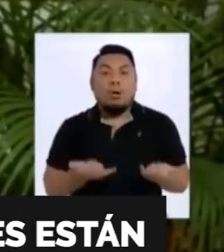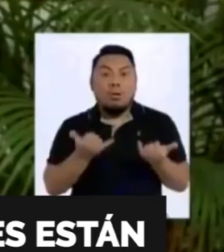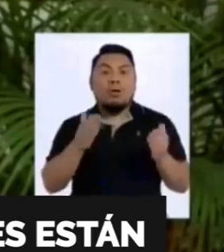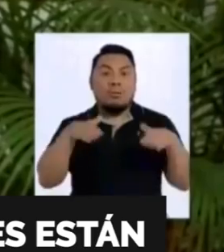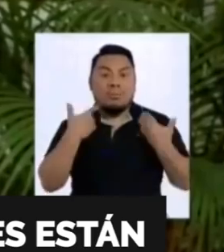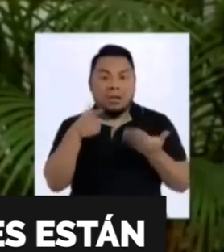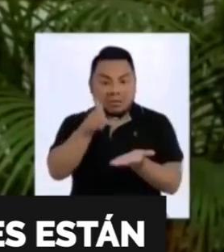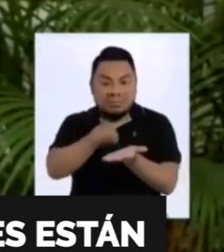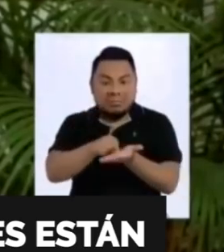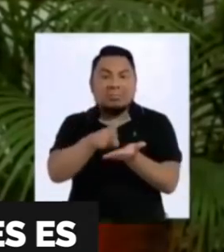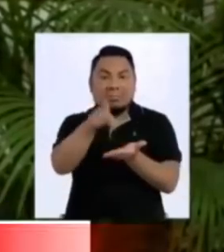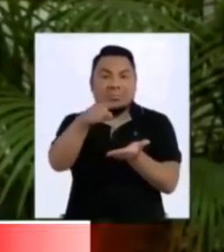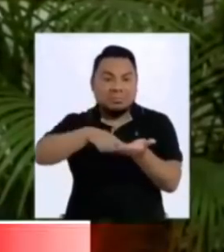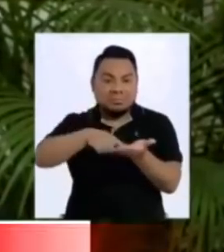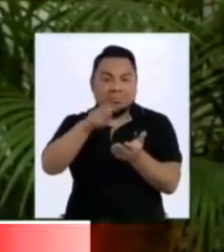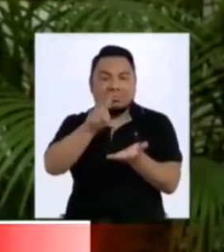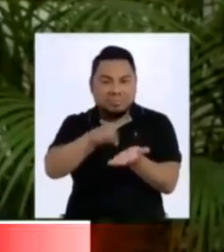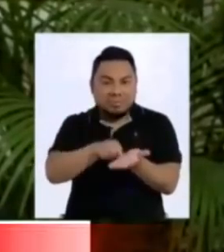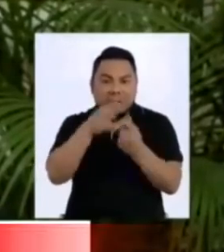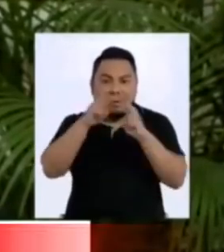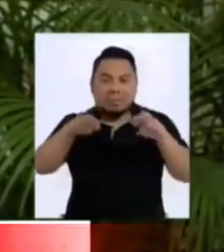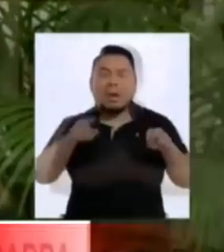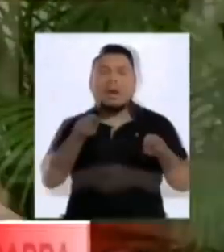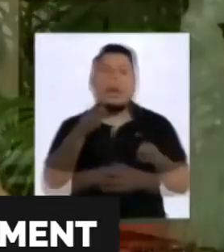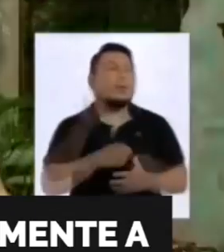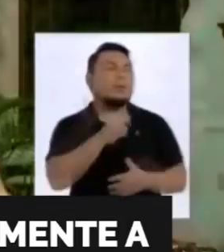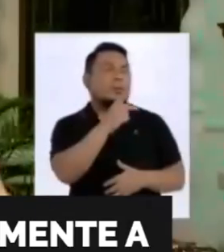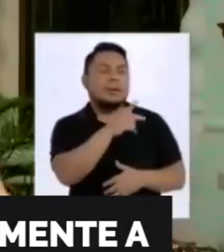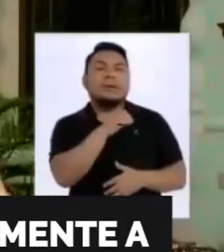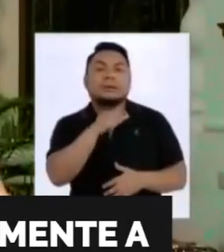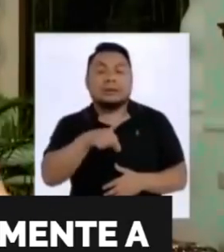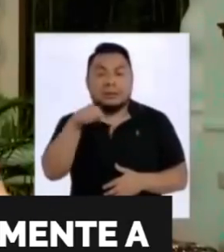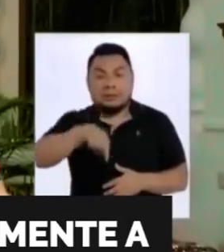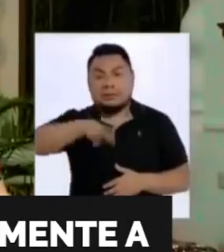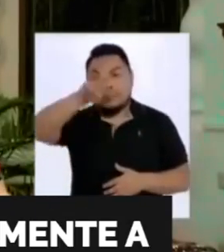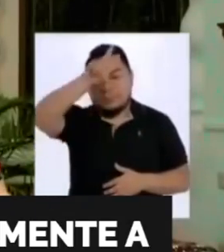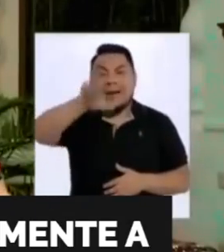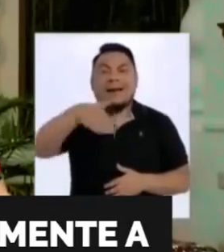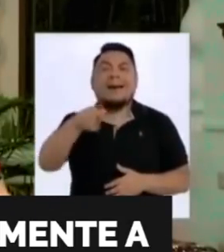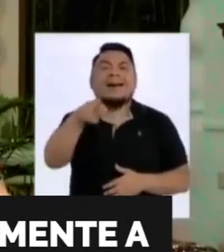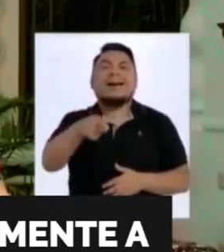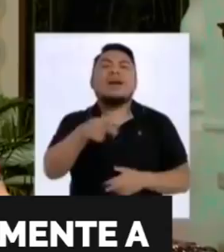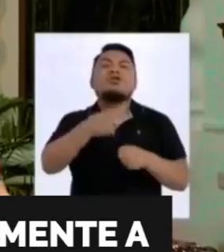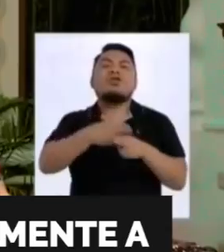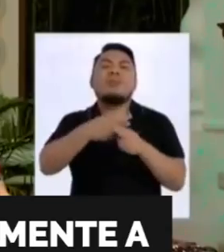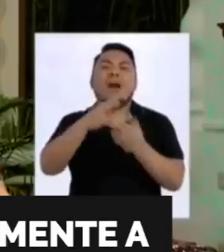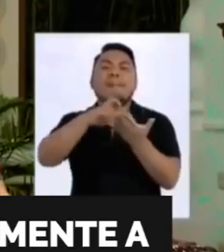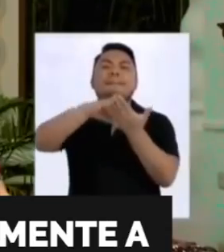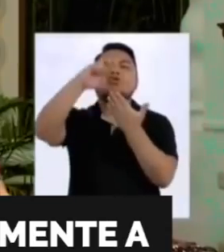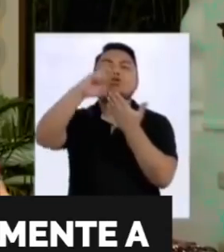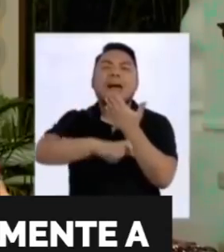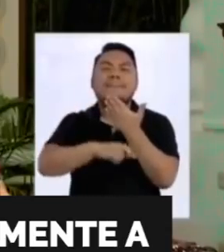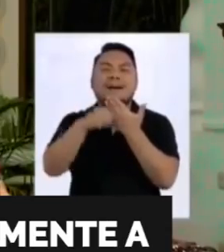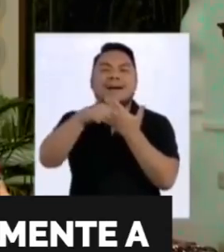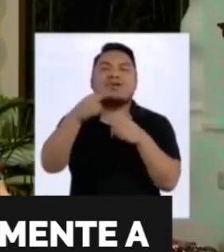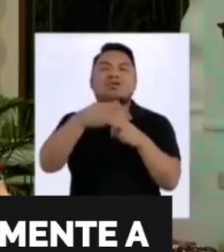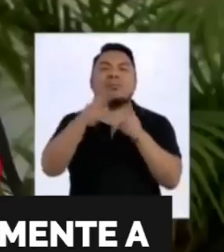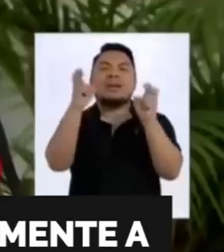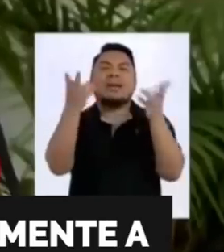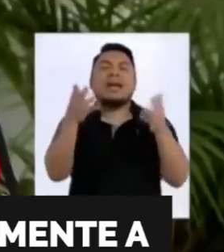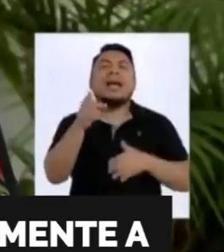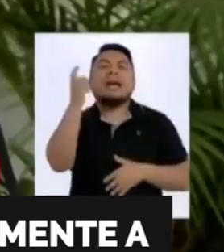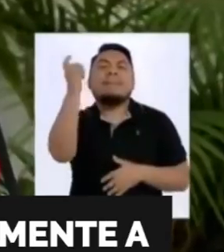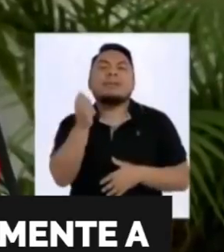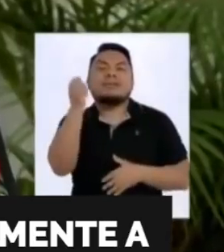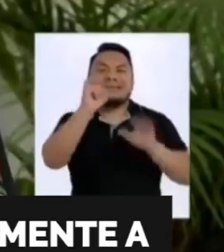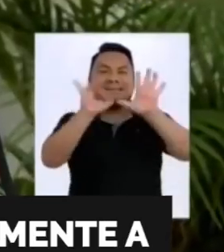saber quiénes son los que reciben el bono y progresivamente van a pagar. En el Perú tenemos un programa que es Pensión 65, que como todos saben